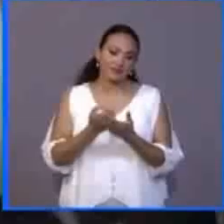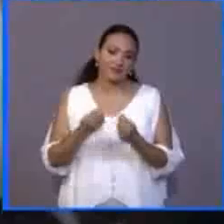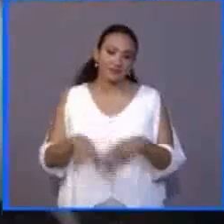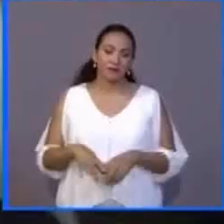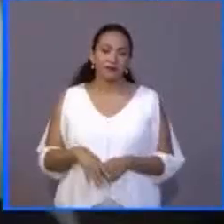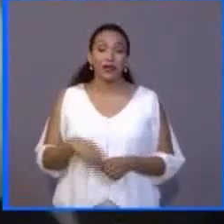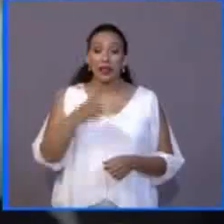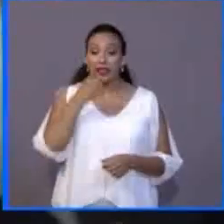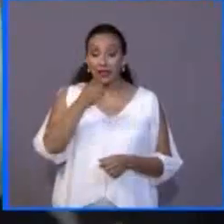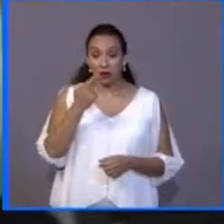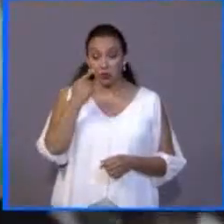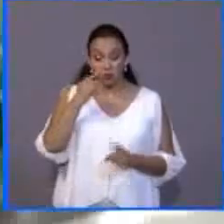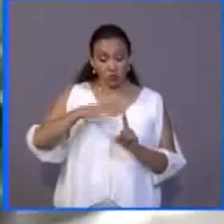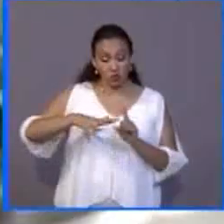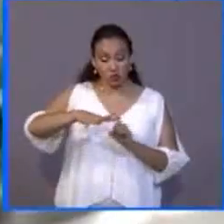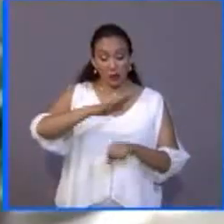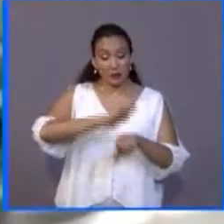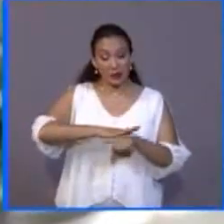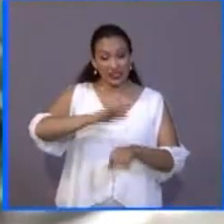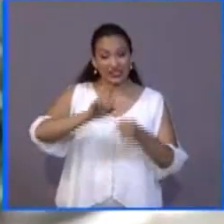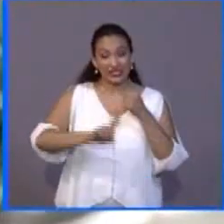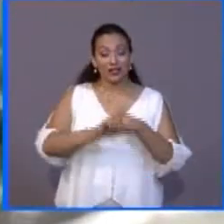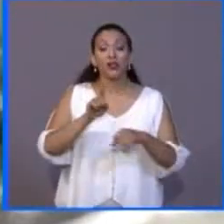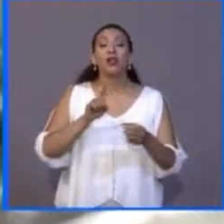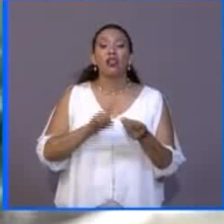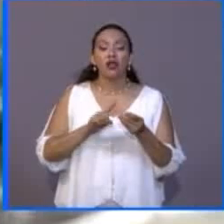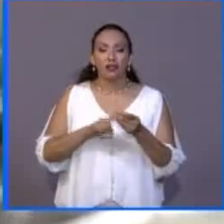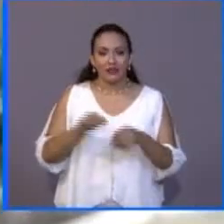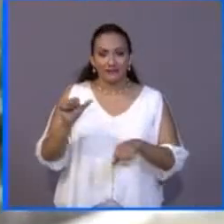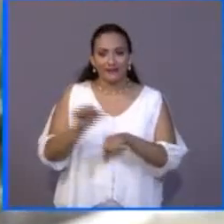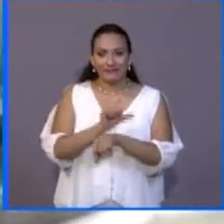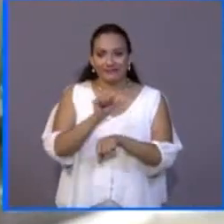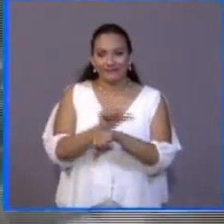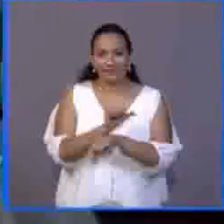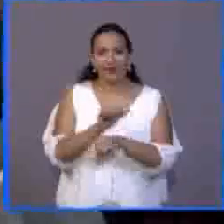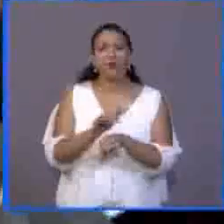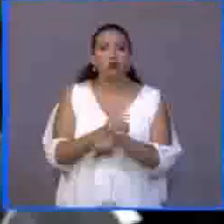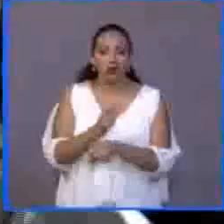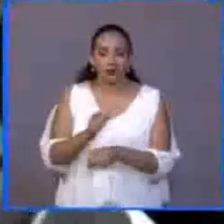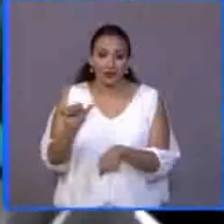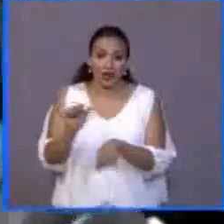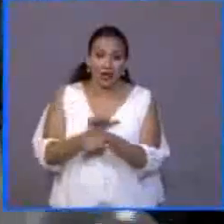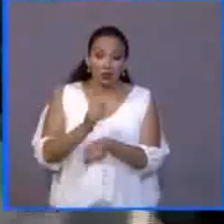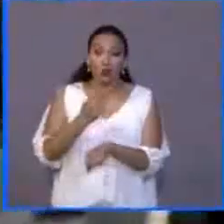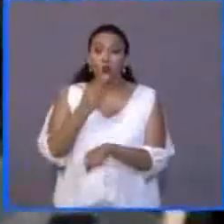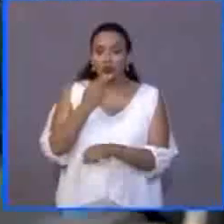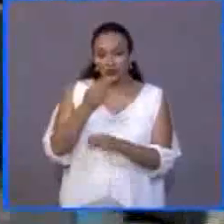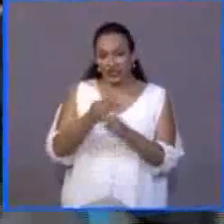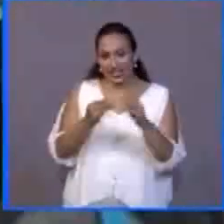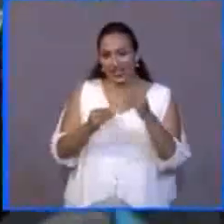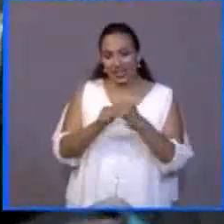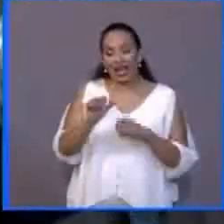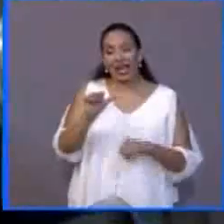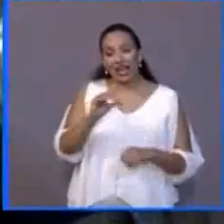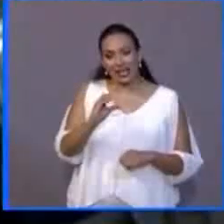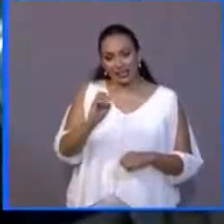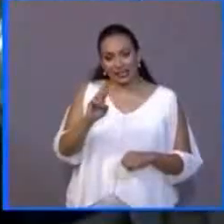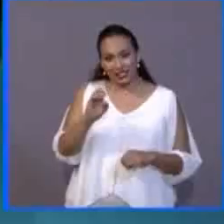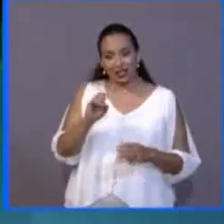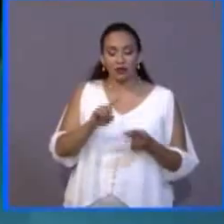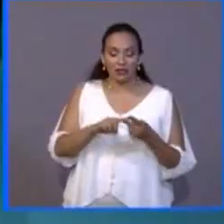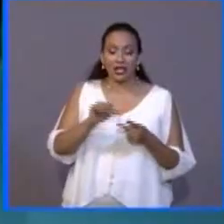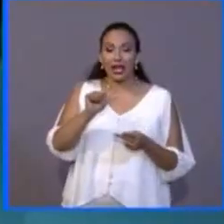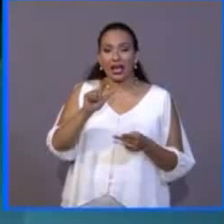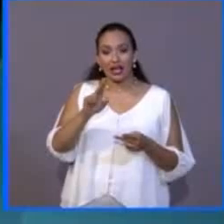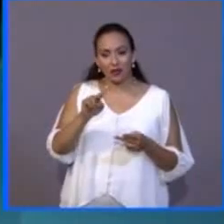contexto, indicó que uno de los sectores más afectados será el automotriz, ya que depende en gran medida del acero y aluminio para su